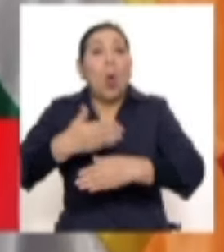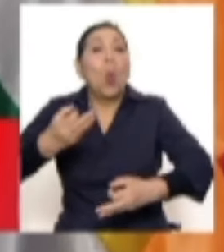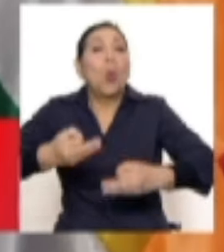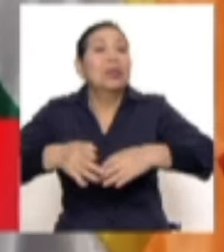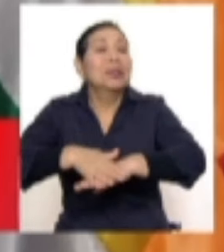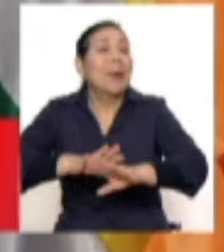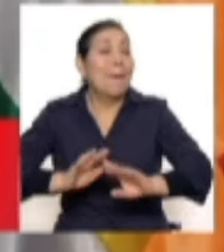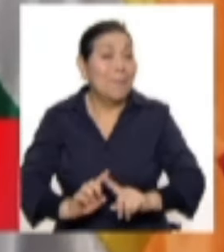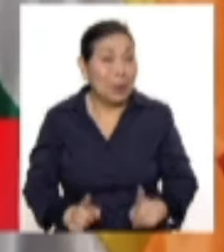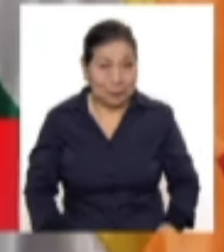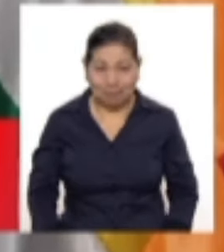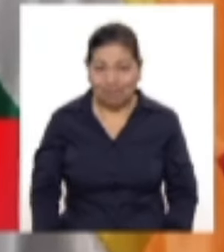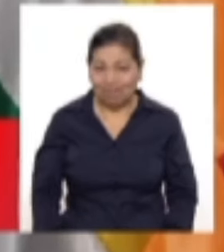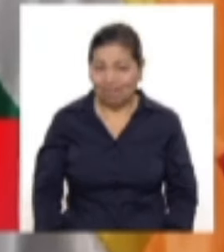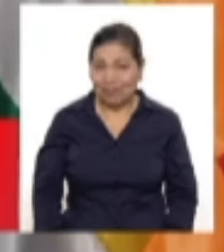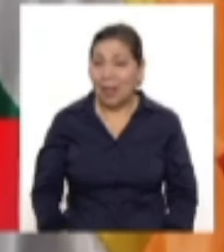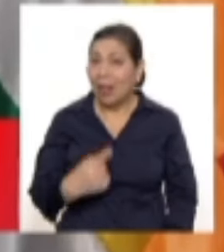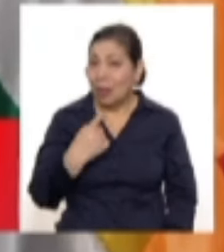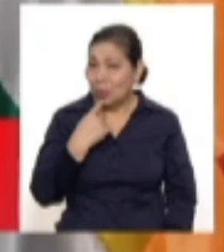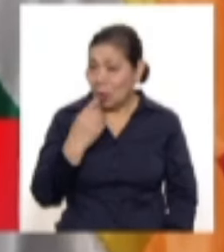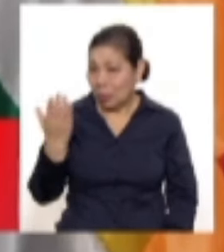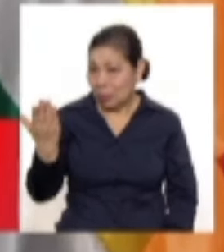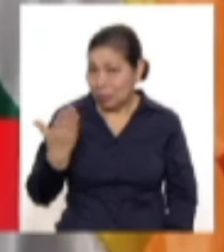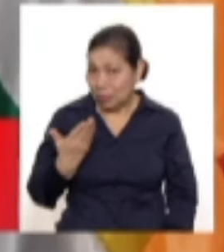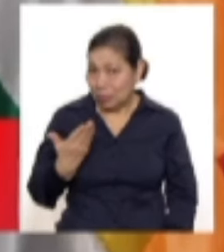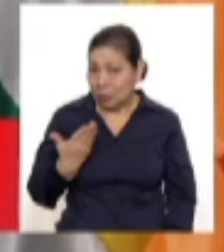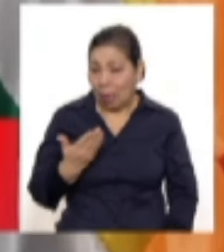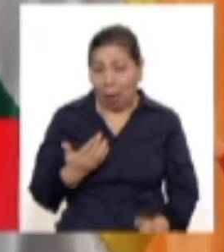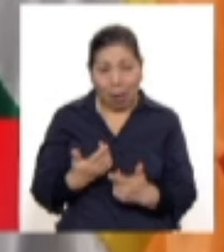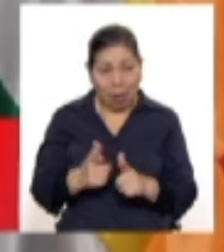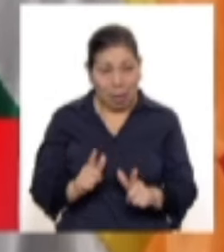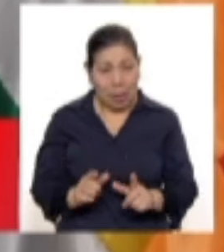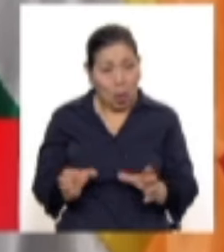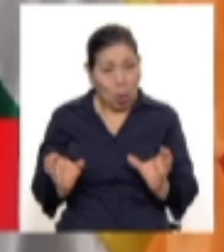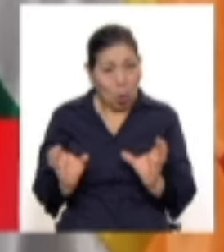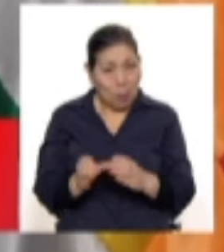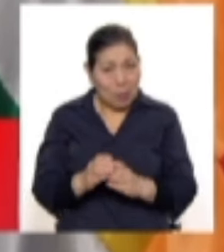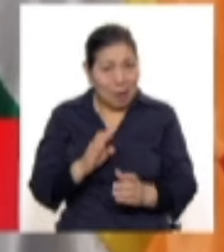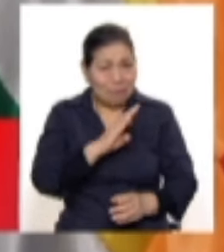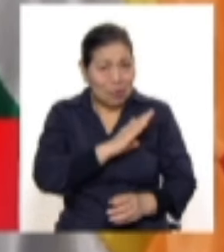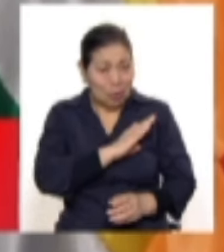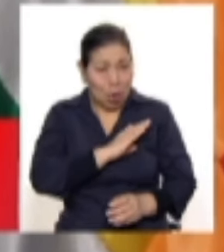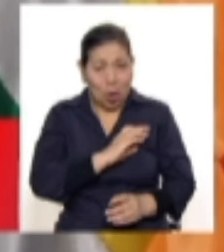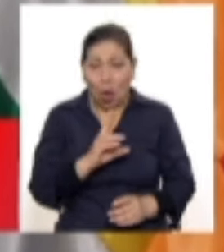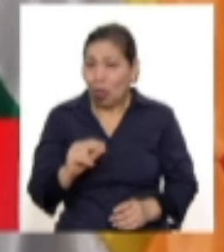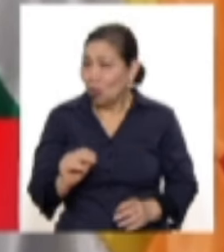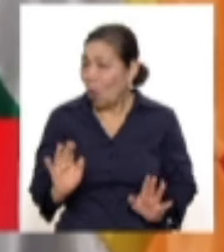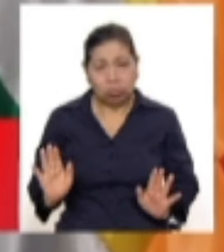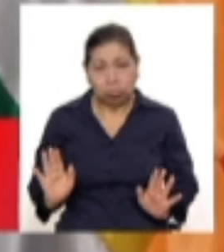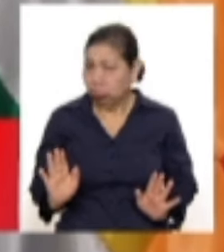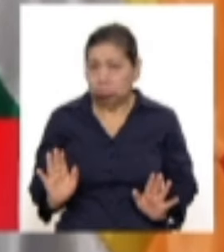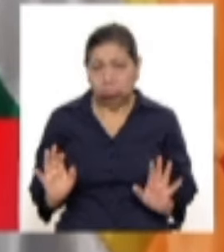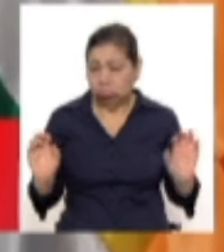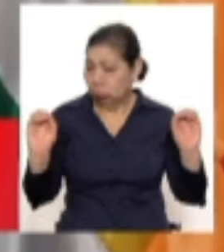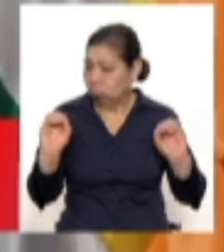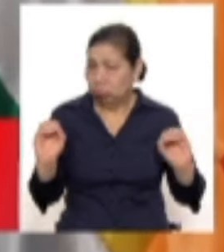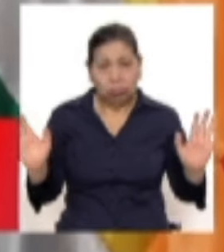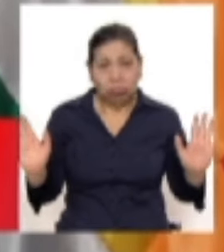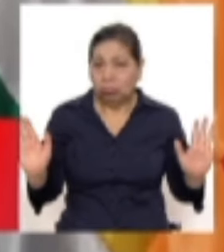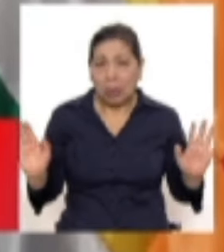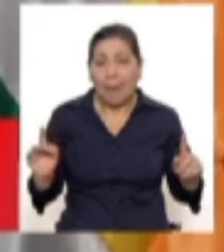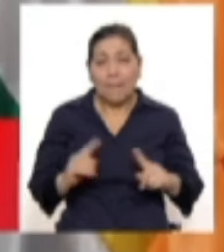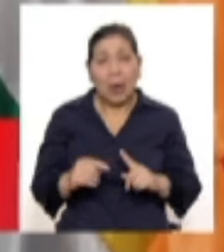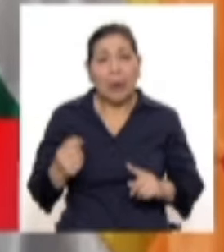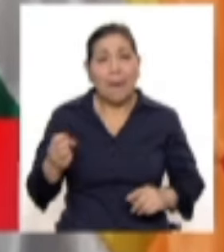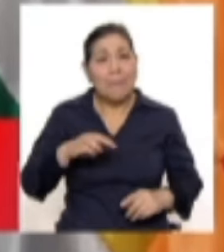indicado, por cuanto dichas órdenes de aprehensión libradas por la Comisión de Fiscales no fueron dejadas sin efecto